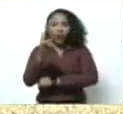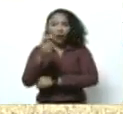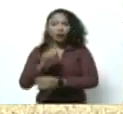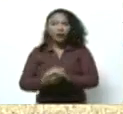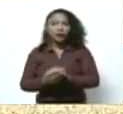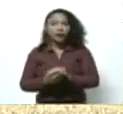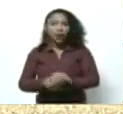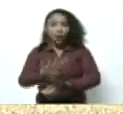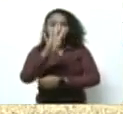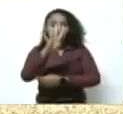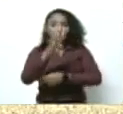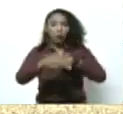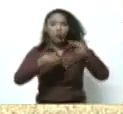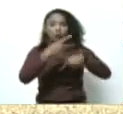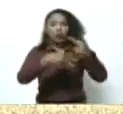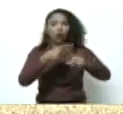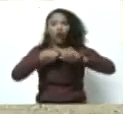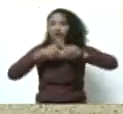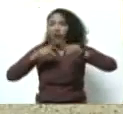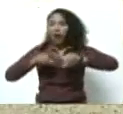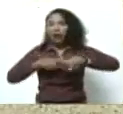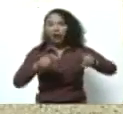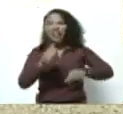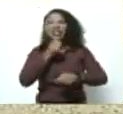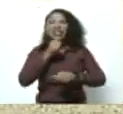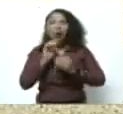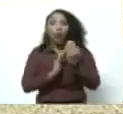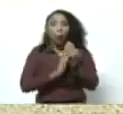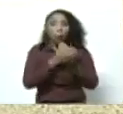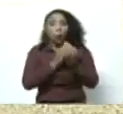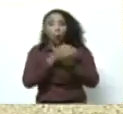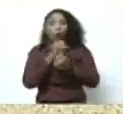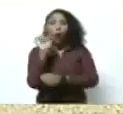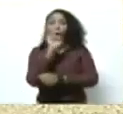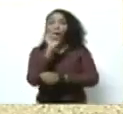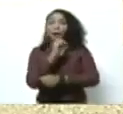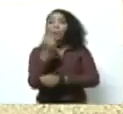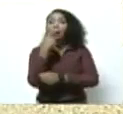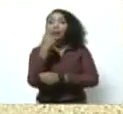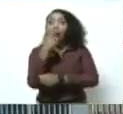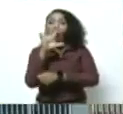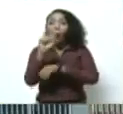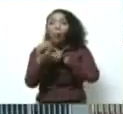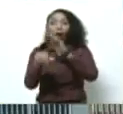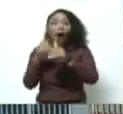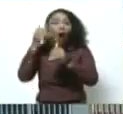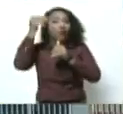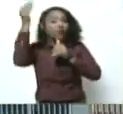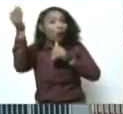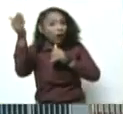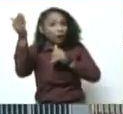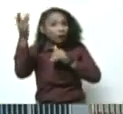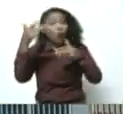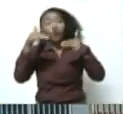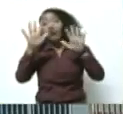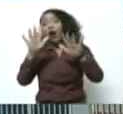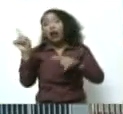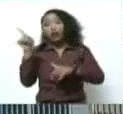en 4 procedimientos distintos, quienes escondían en sus vehículos medicinas compradas en el extranjero, las